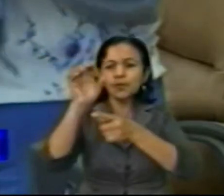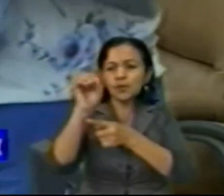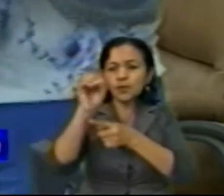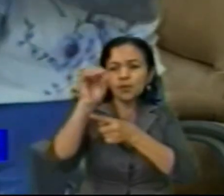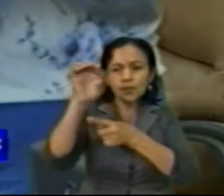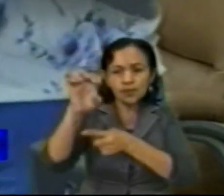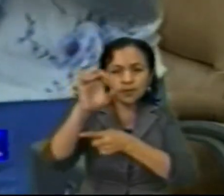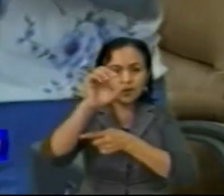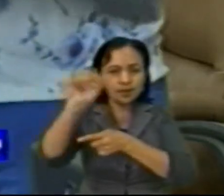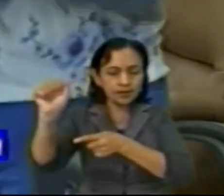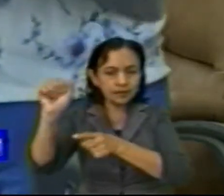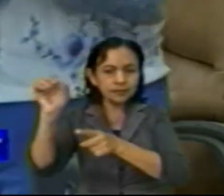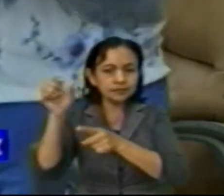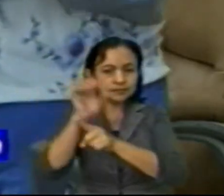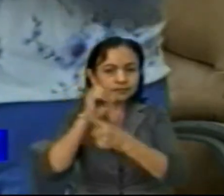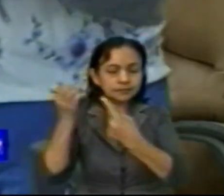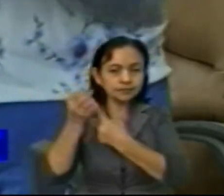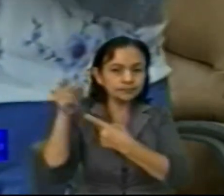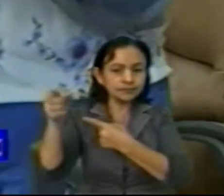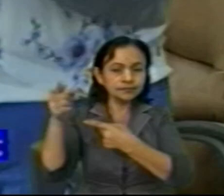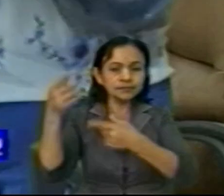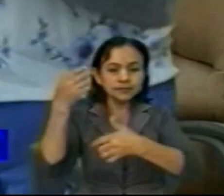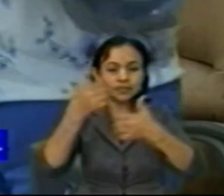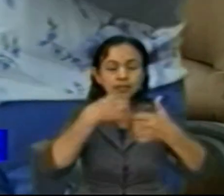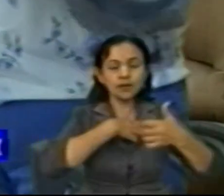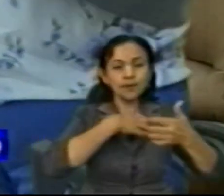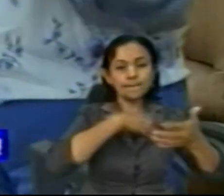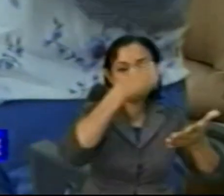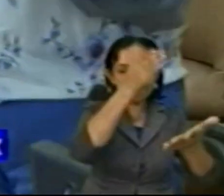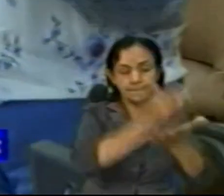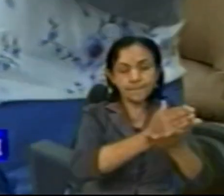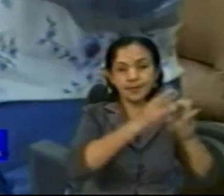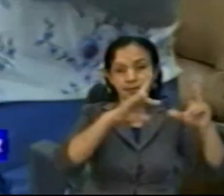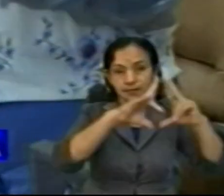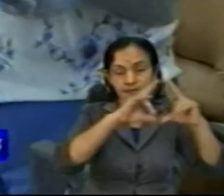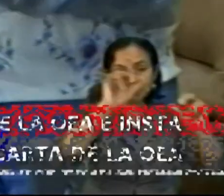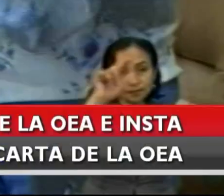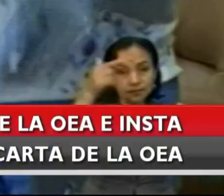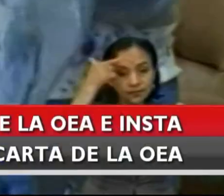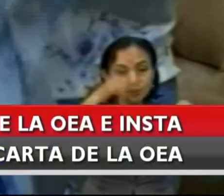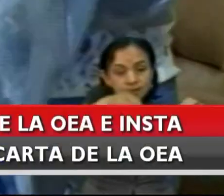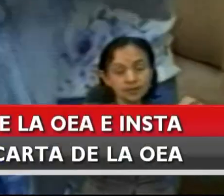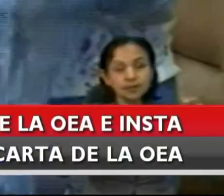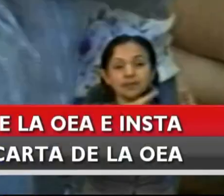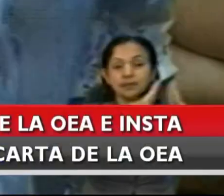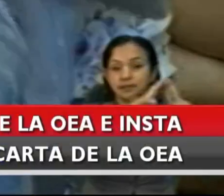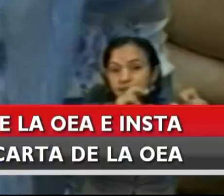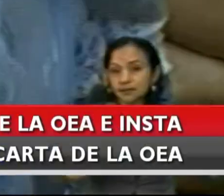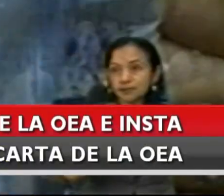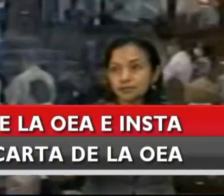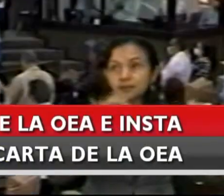Organización de los Estados Americanos en los Asuntos Internos del Estado de Nicaragua.